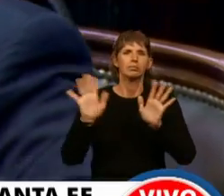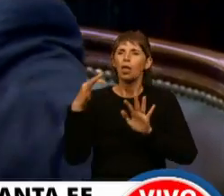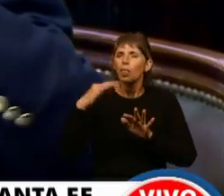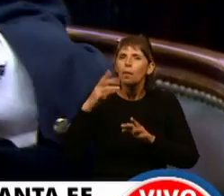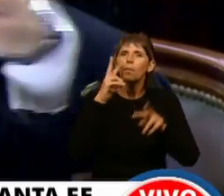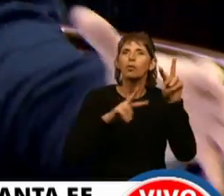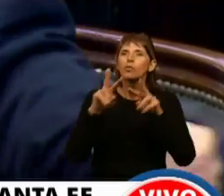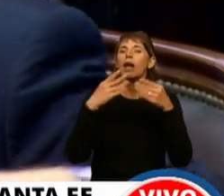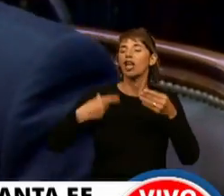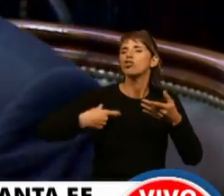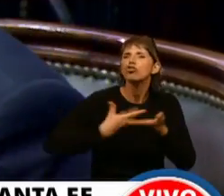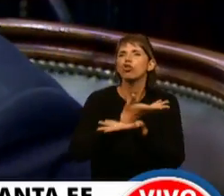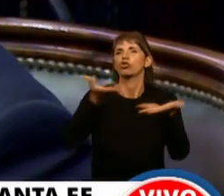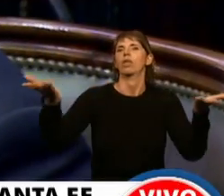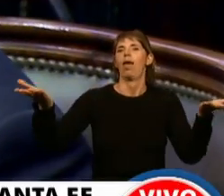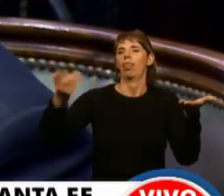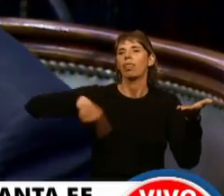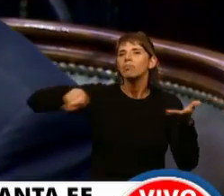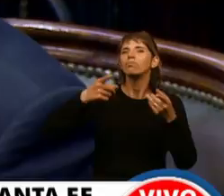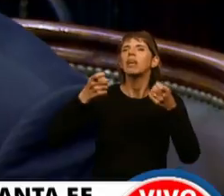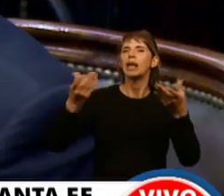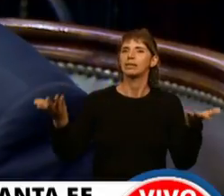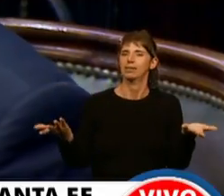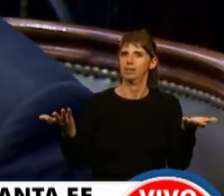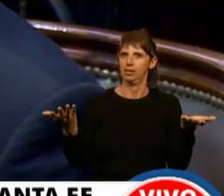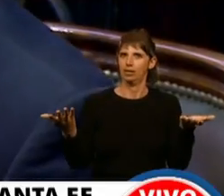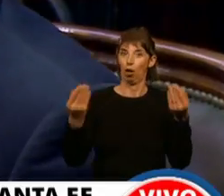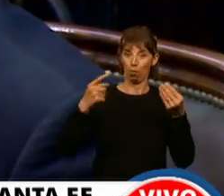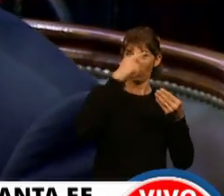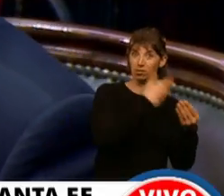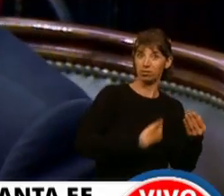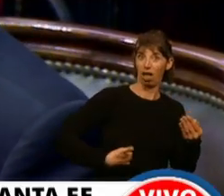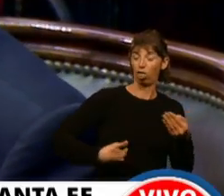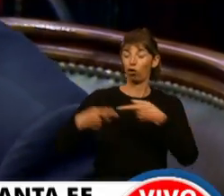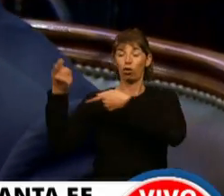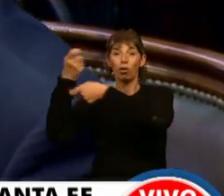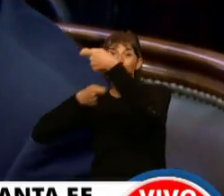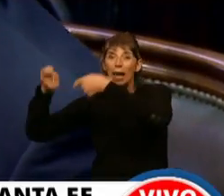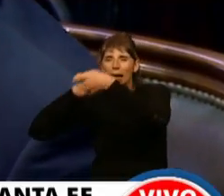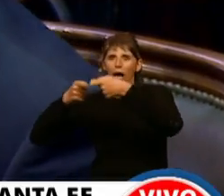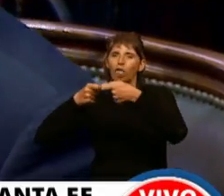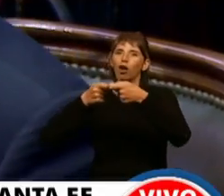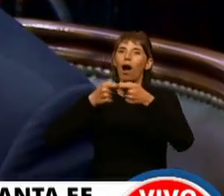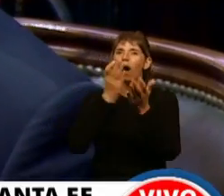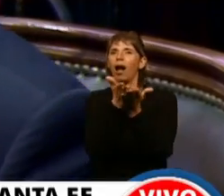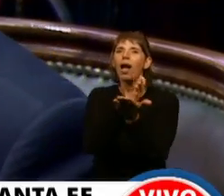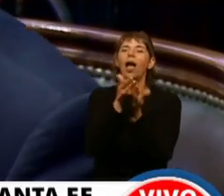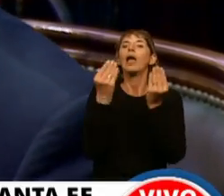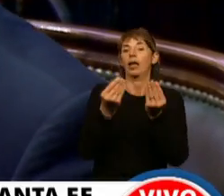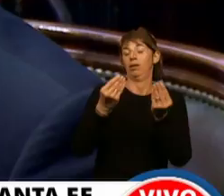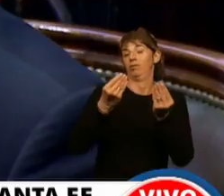entre mercado y estado está la sociedad pero es un deber indelegable de toda política pública y del interés público